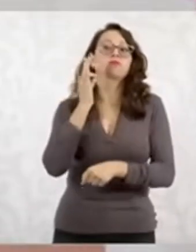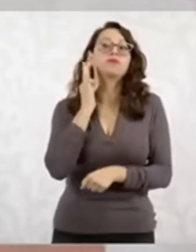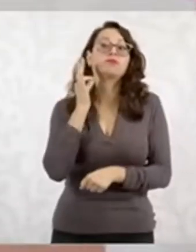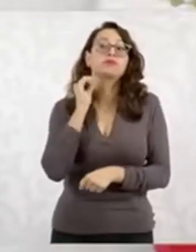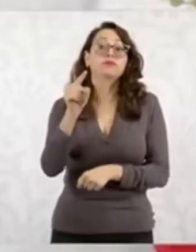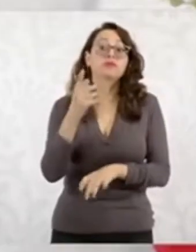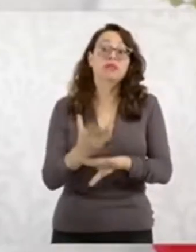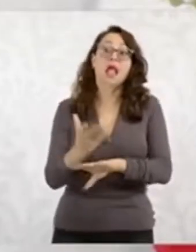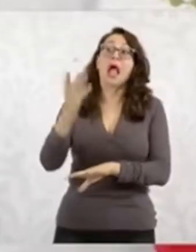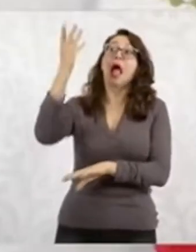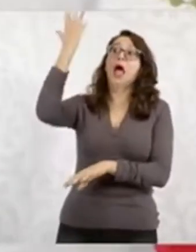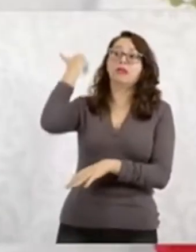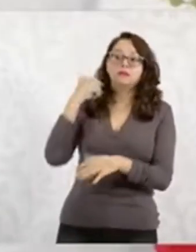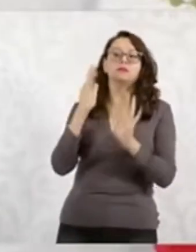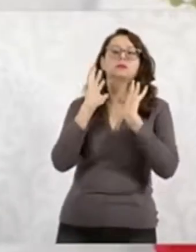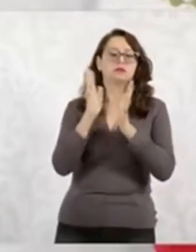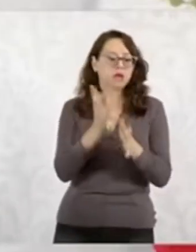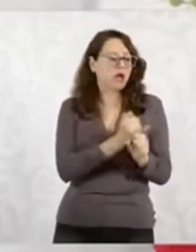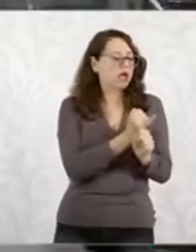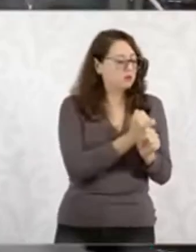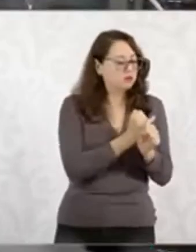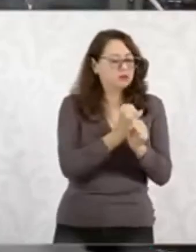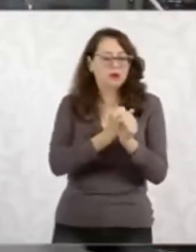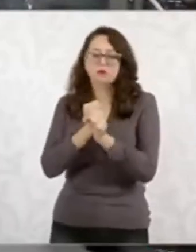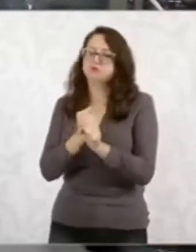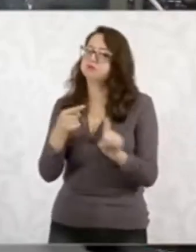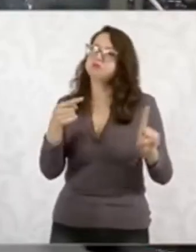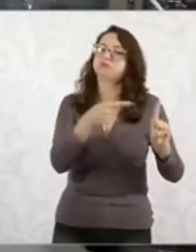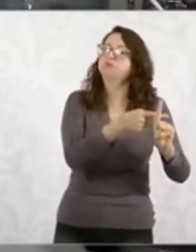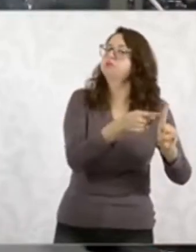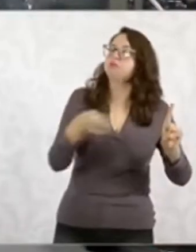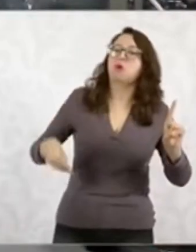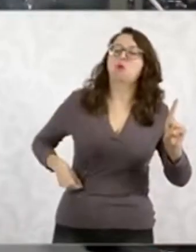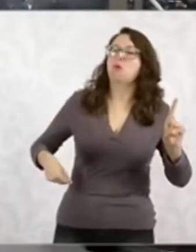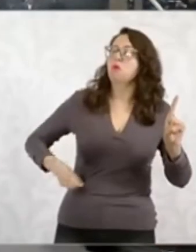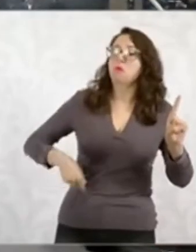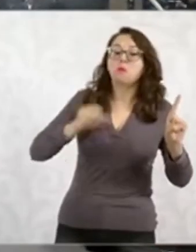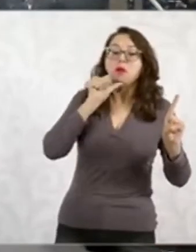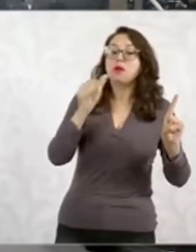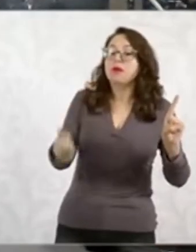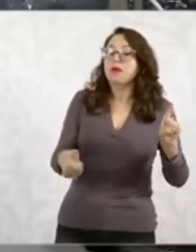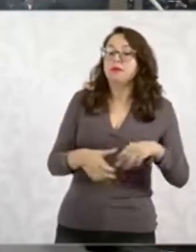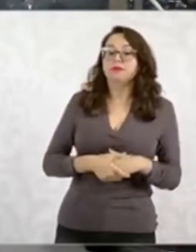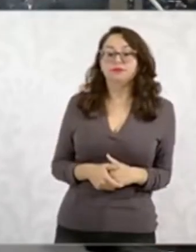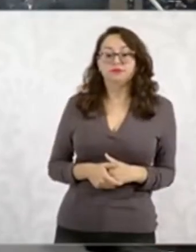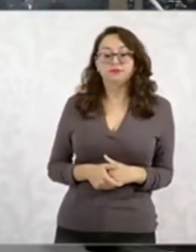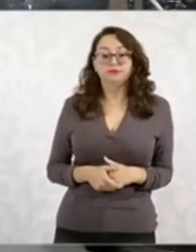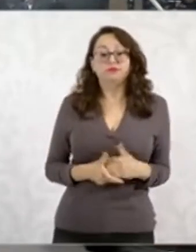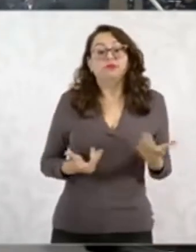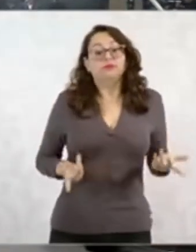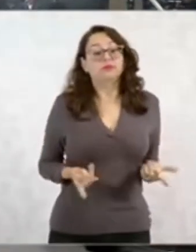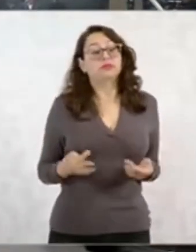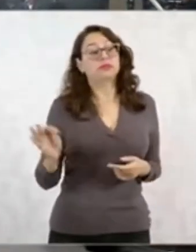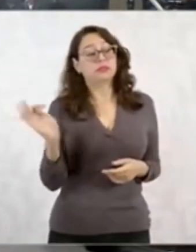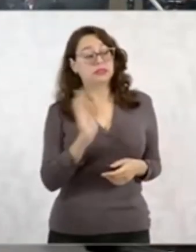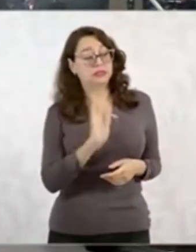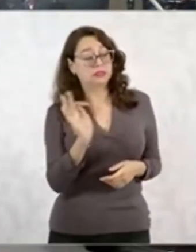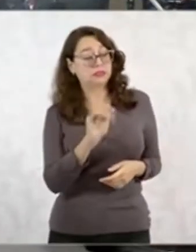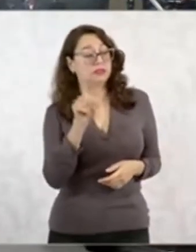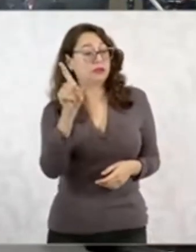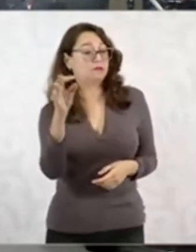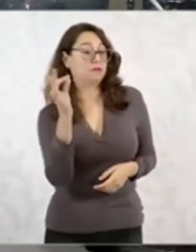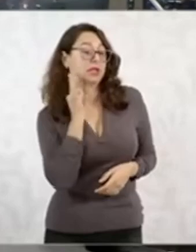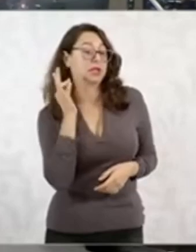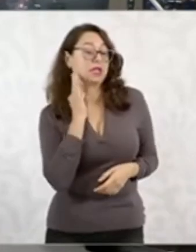deliberaron ya las autoridades correspondientes. ¿Y considera que la Fiscalía tal vez, vaya, de oficio hubiera podido iniciar una investigación